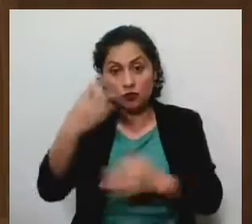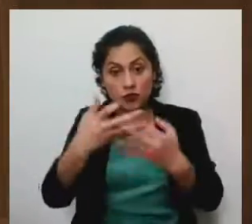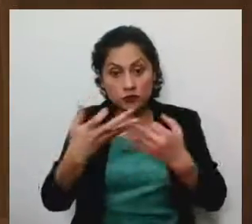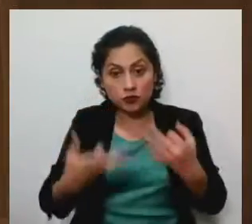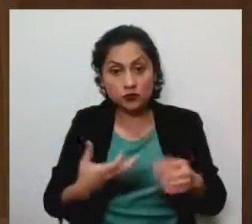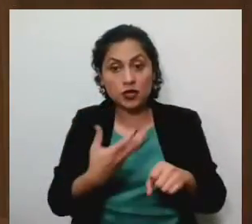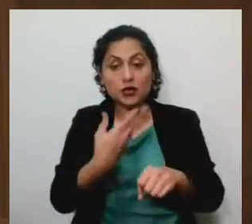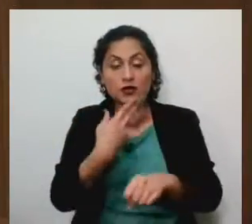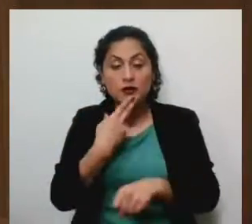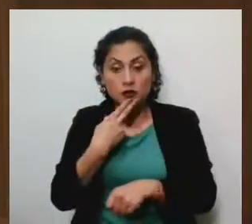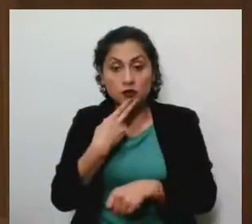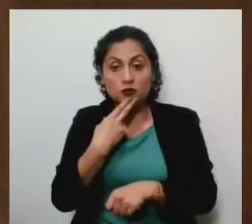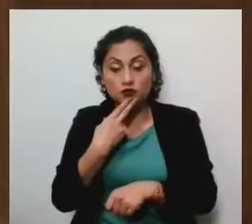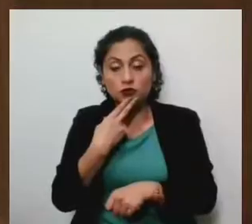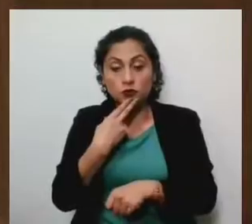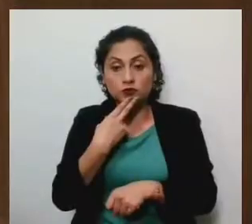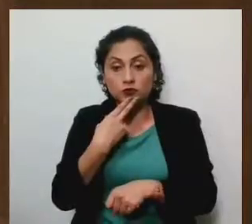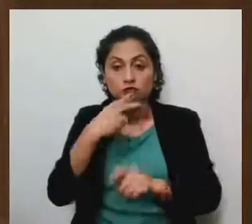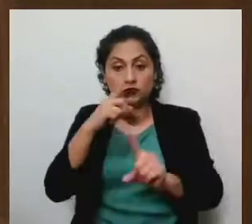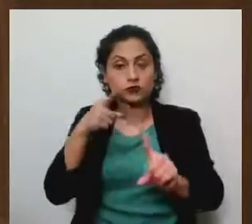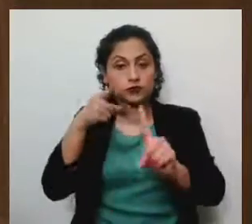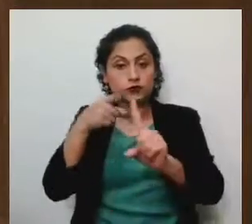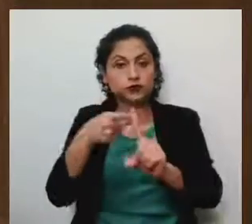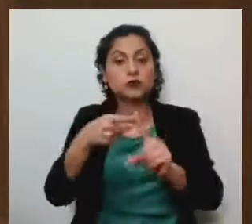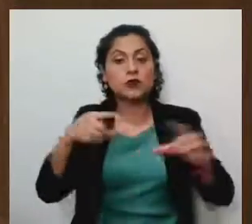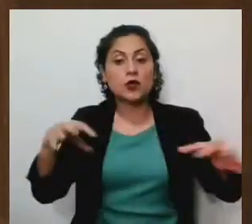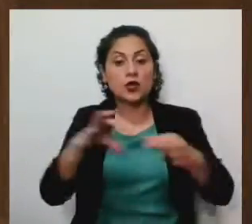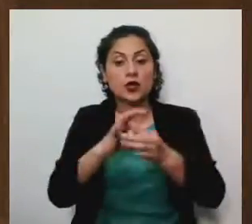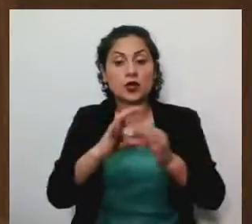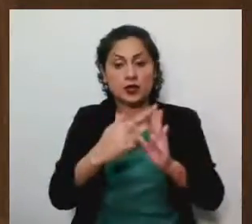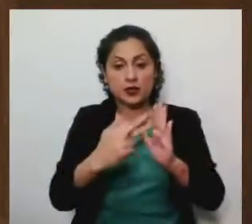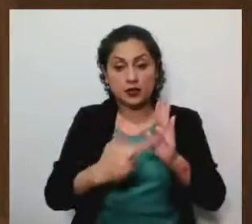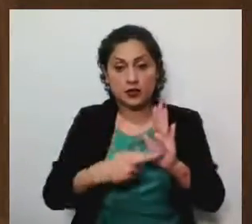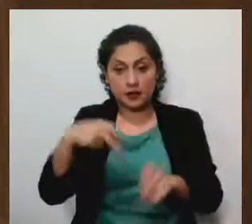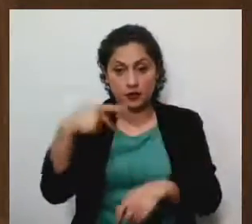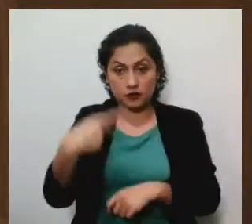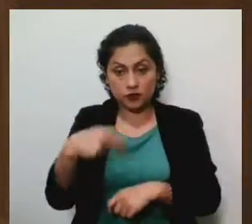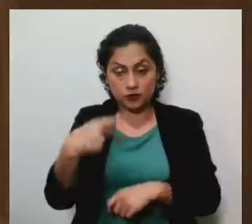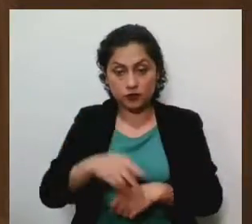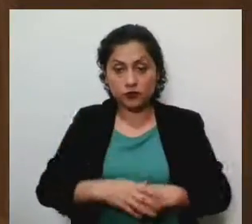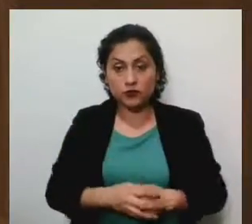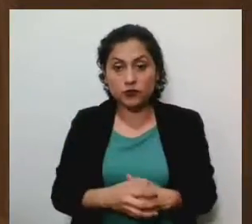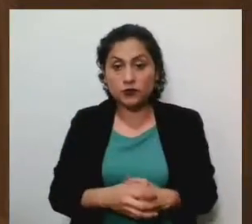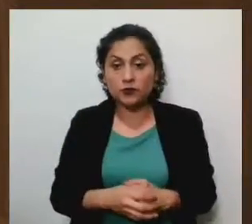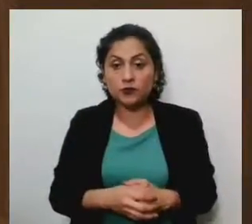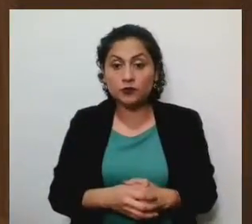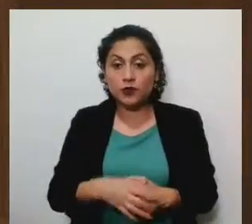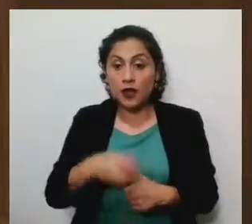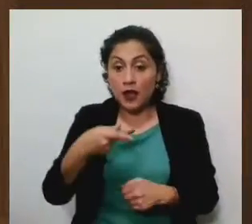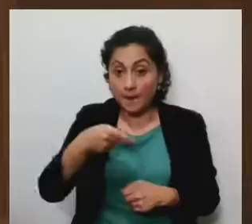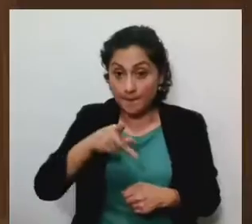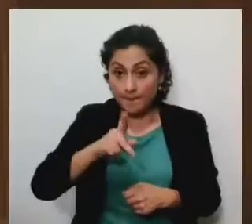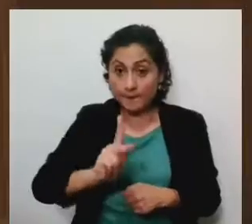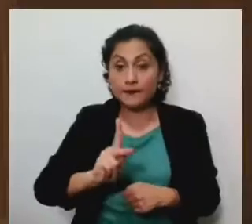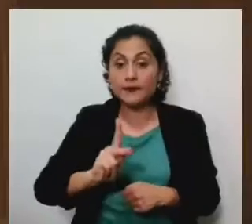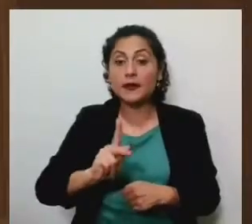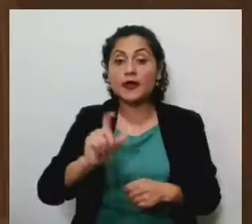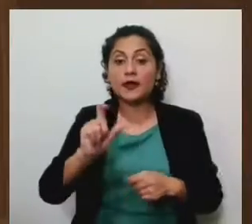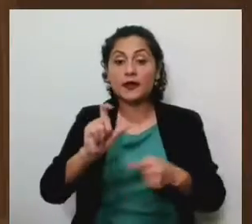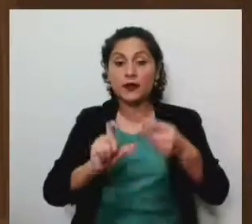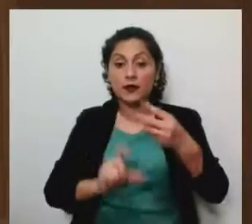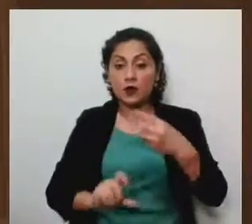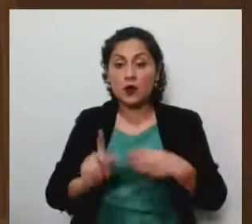funciones que le señale el reglamento correspondiente. No obstante, el inciso P de la fracción primera del